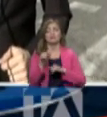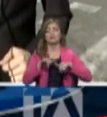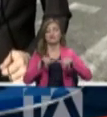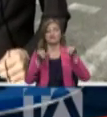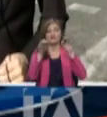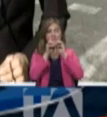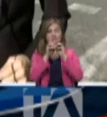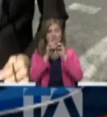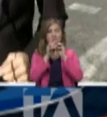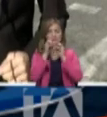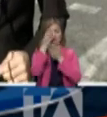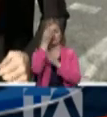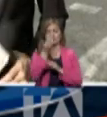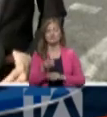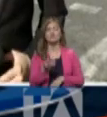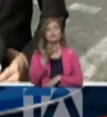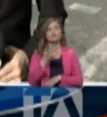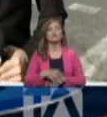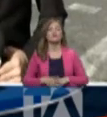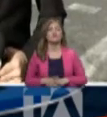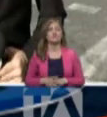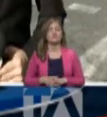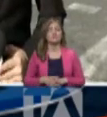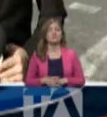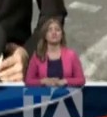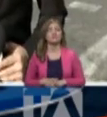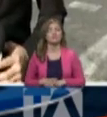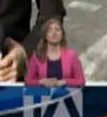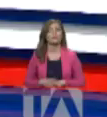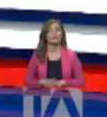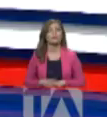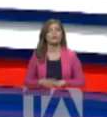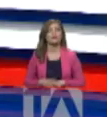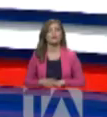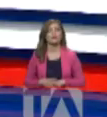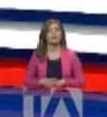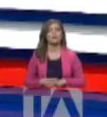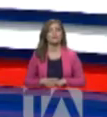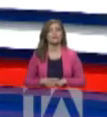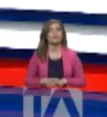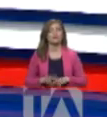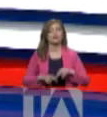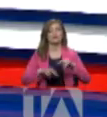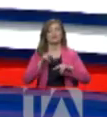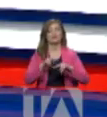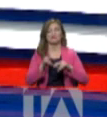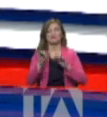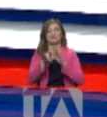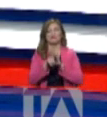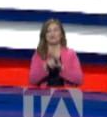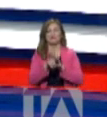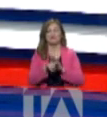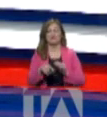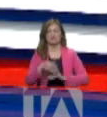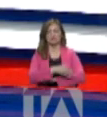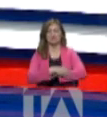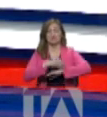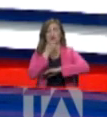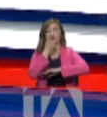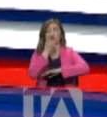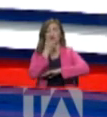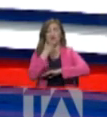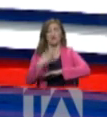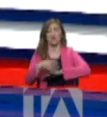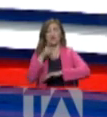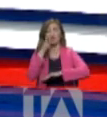Volvemos a estudios. Muy buenos días. Buenos días para ti también, Jorge. Es increíble la cantidad de construcciones ilegales que se toman el espacio público